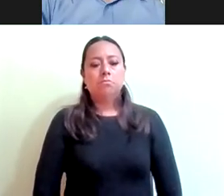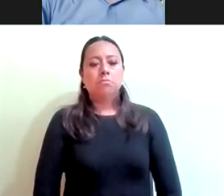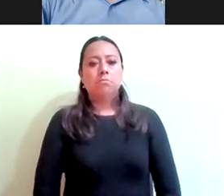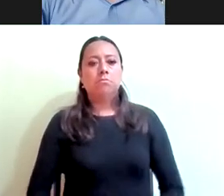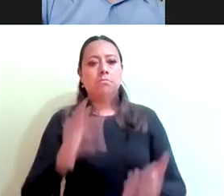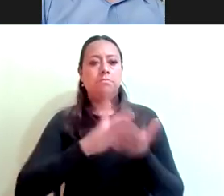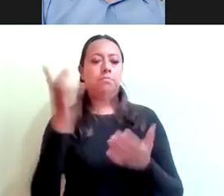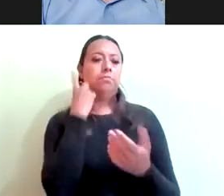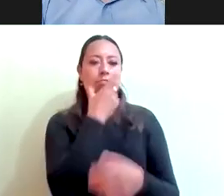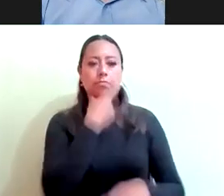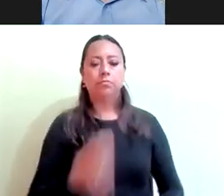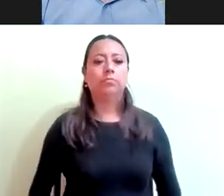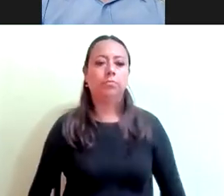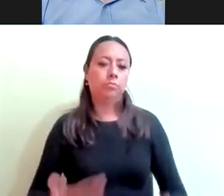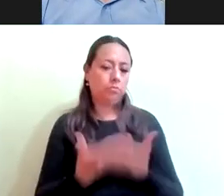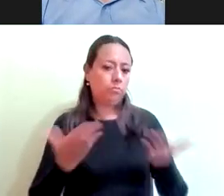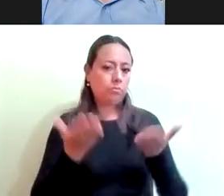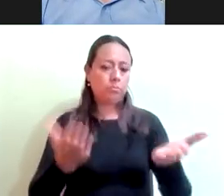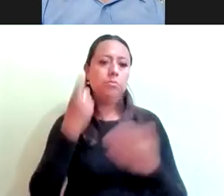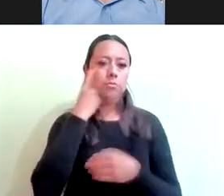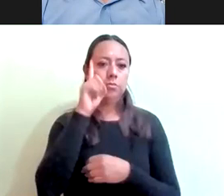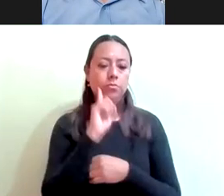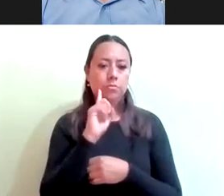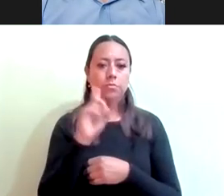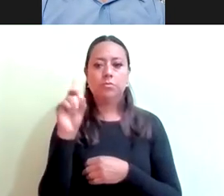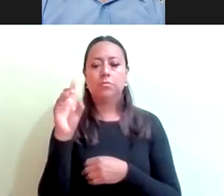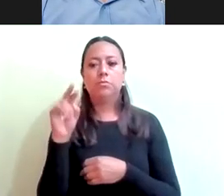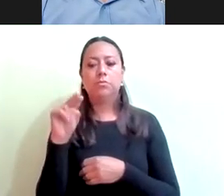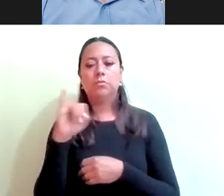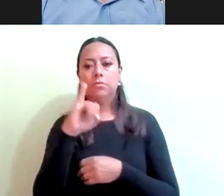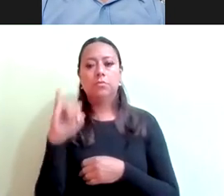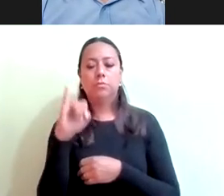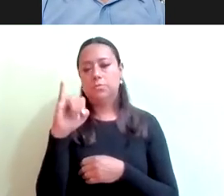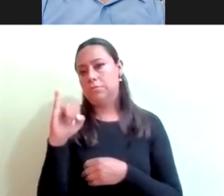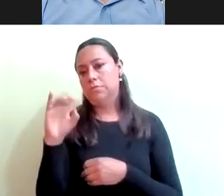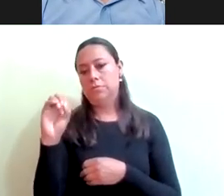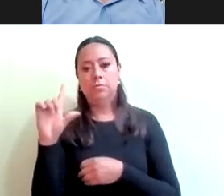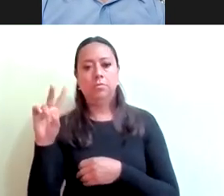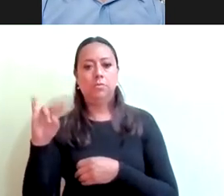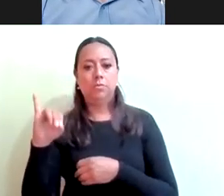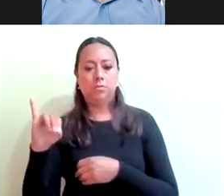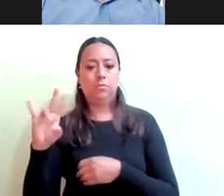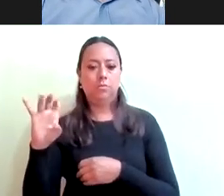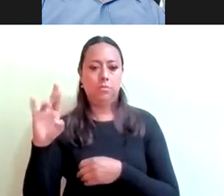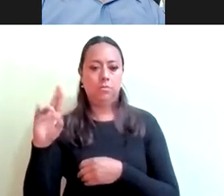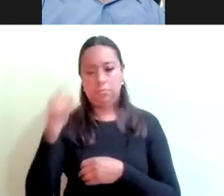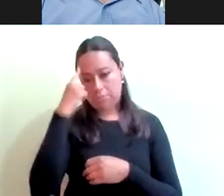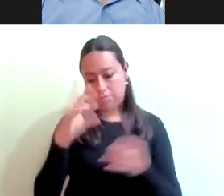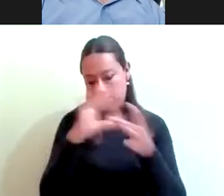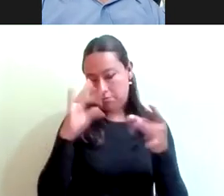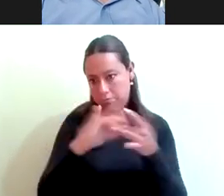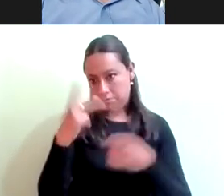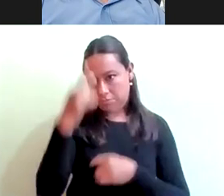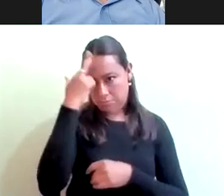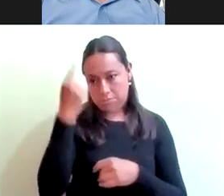Gracias, diputado. Damos el uso de la palabra a la diputada Donagia Olivera para que también razone su voto. Muchísimas